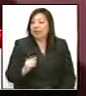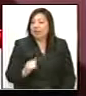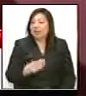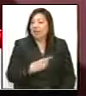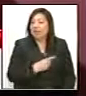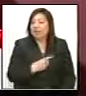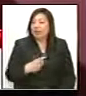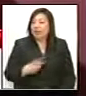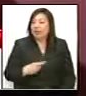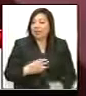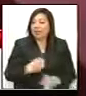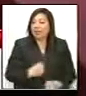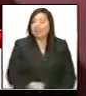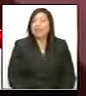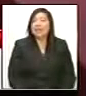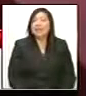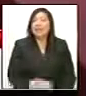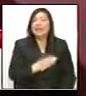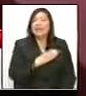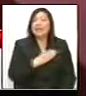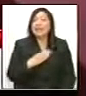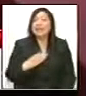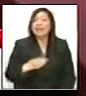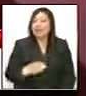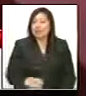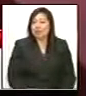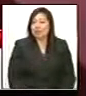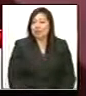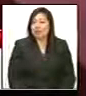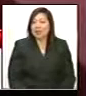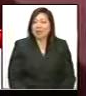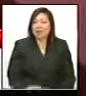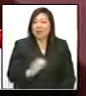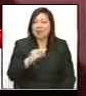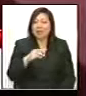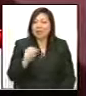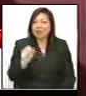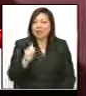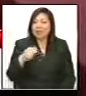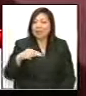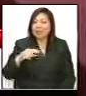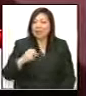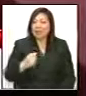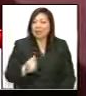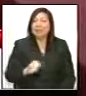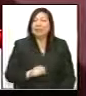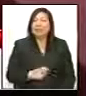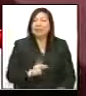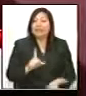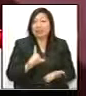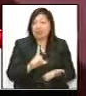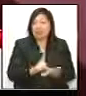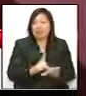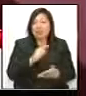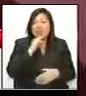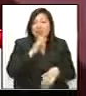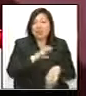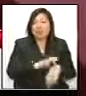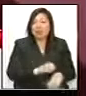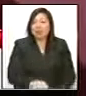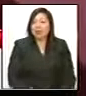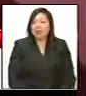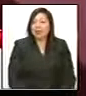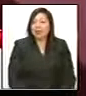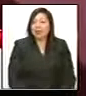directora regional de salud de la región Callao, a la doctora Carmen Rosa Sánchez, directora regional de salud de región Lima, a la